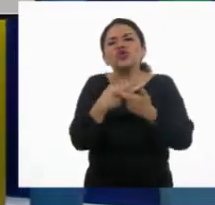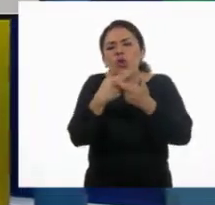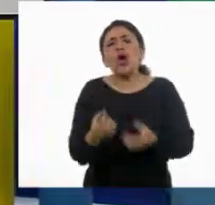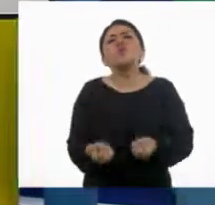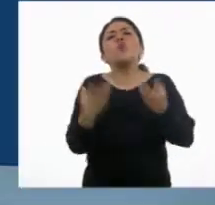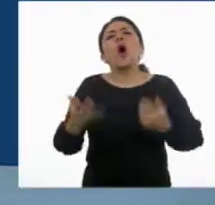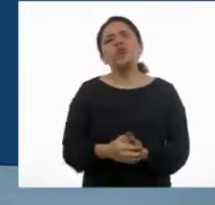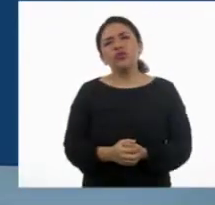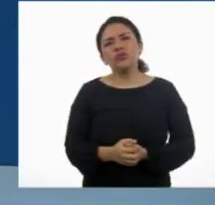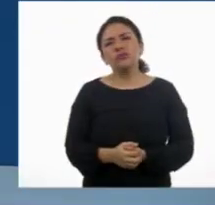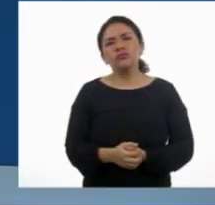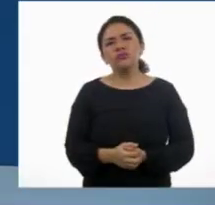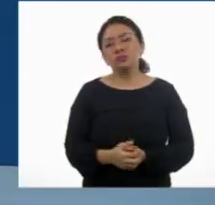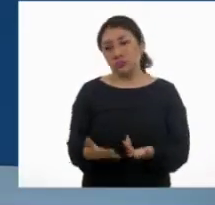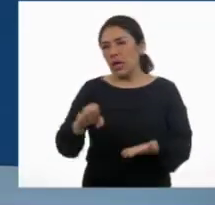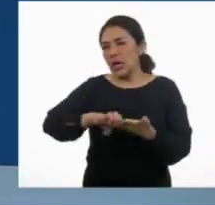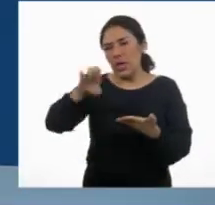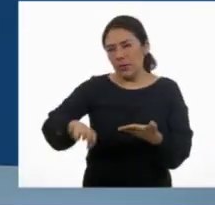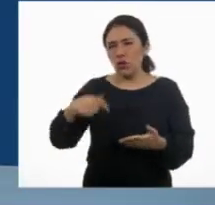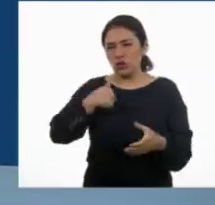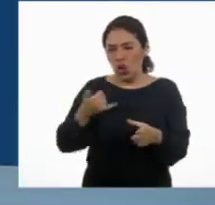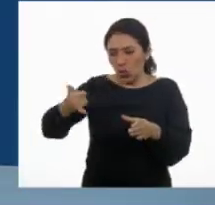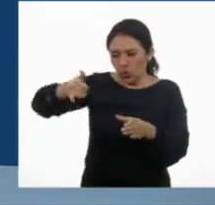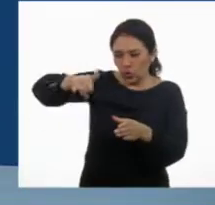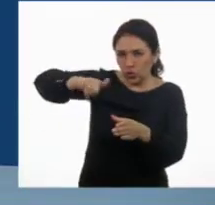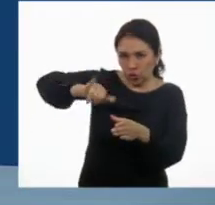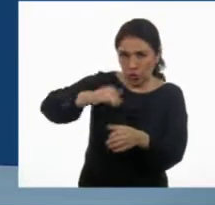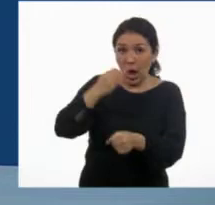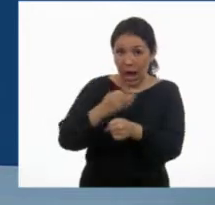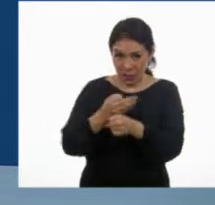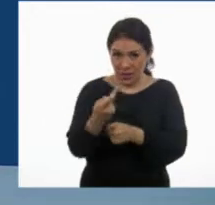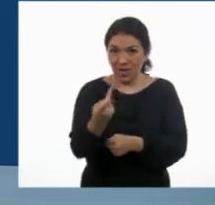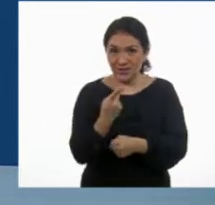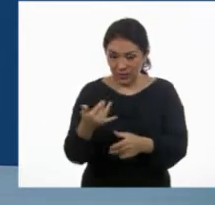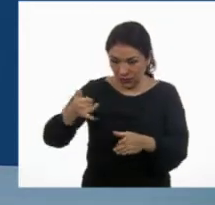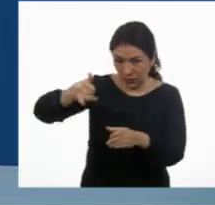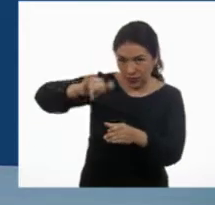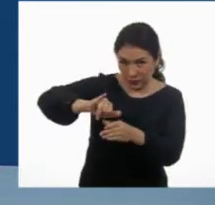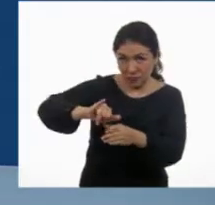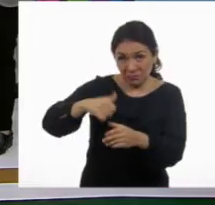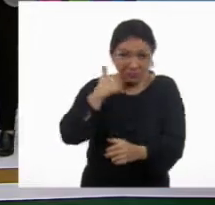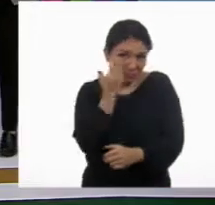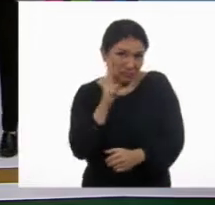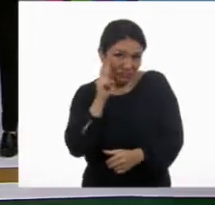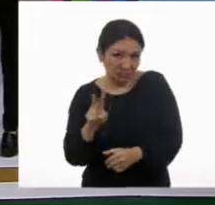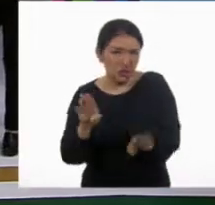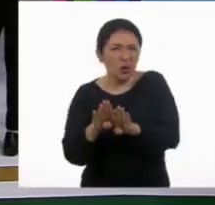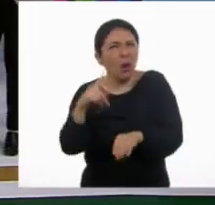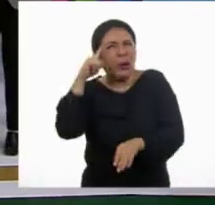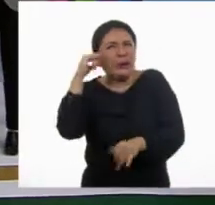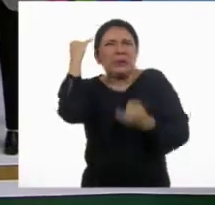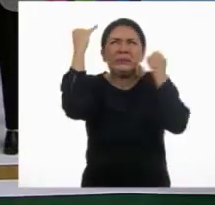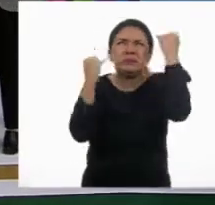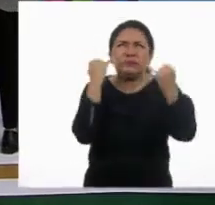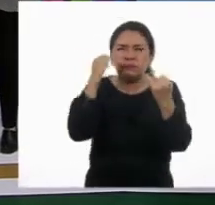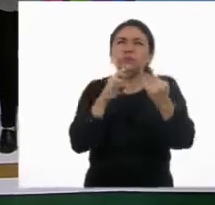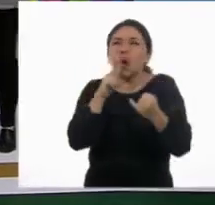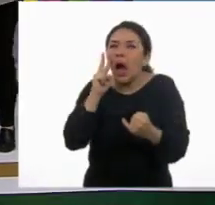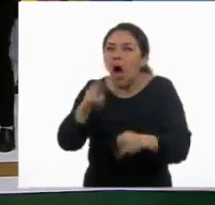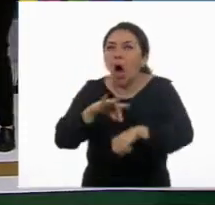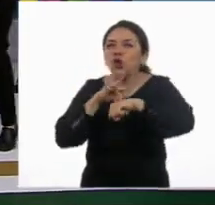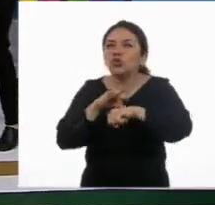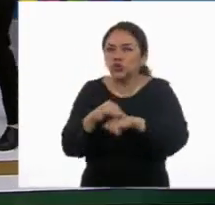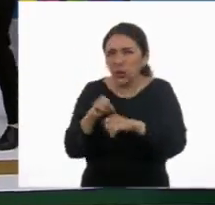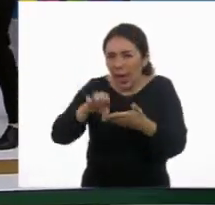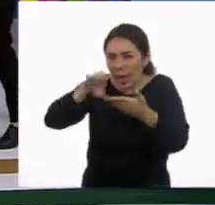sobrante? Por ejemplo, yo voy a vaciar esto aquí. ¿Qué te parece si lo hacemos mejor, Juan Carlos? Claro que sí, me parece. Porque bien. Si no, no nos que va a quedar. Que sea más claro con las